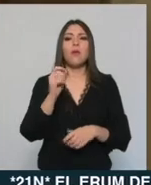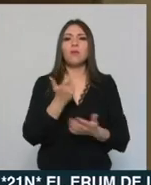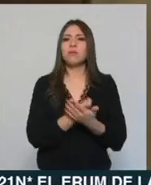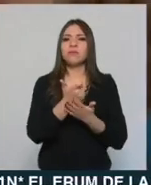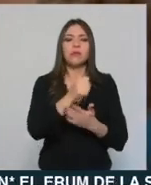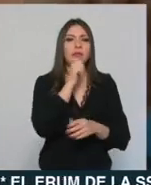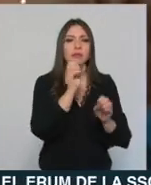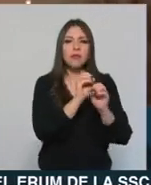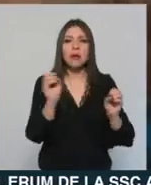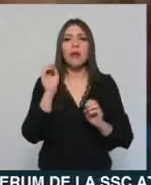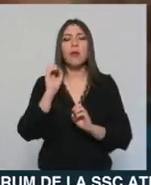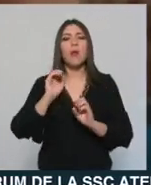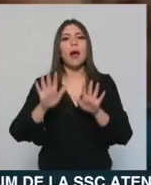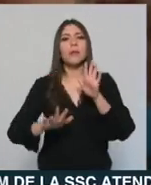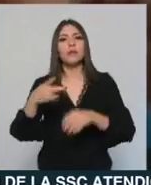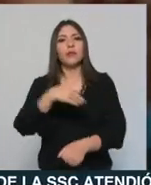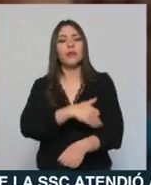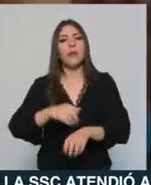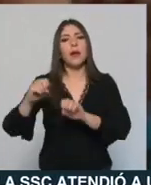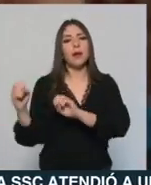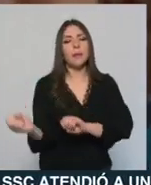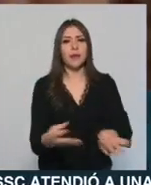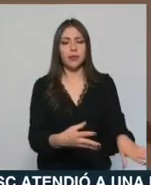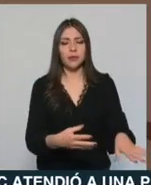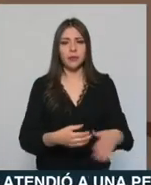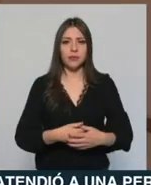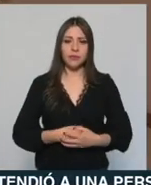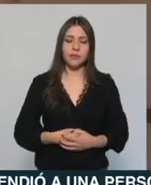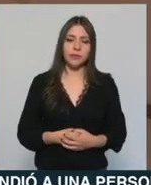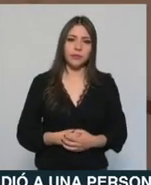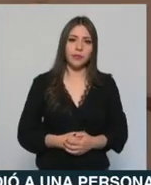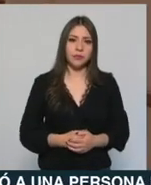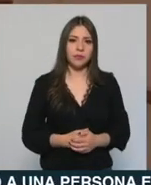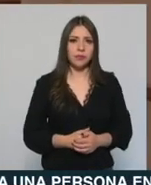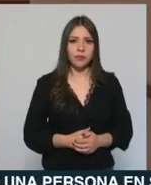En las imágenes Andrés Brito, Saray Mariscal, 21 Noticias.